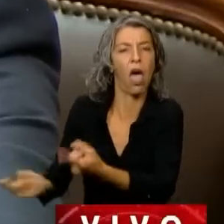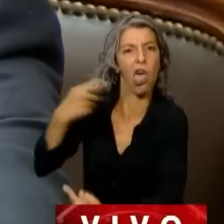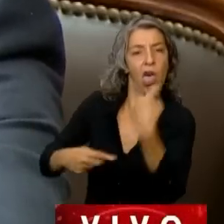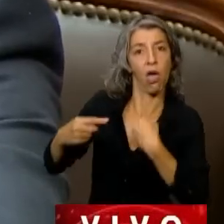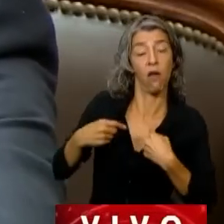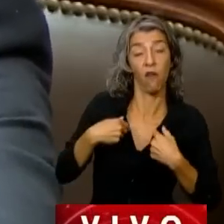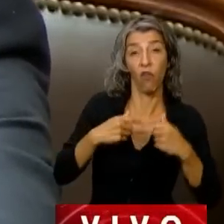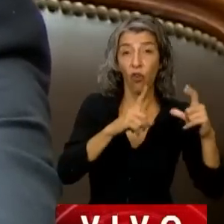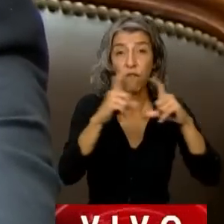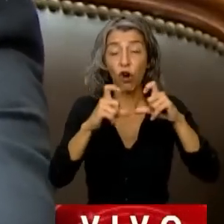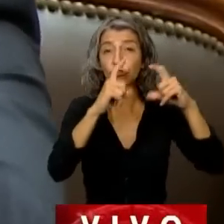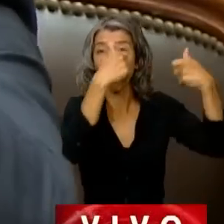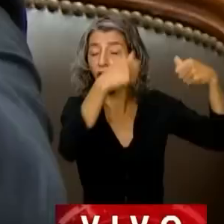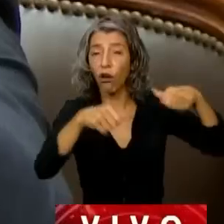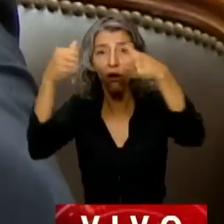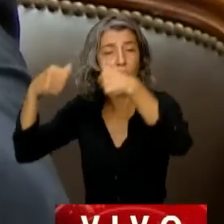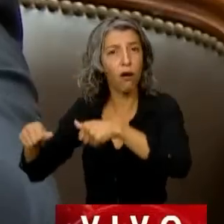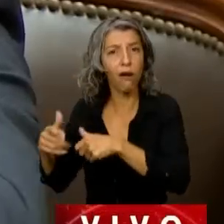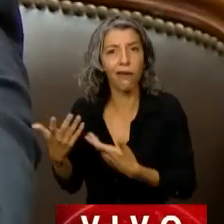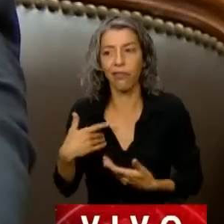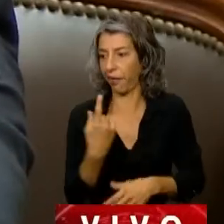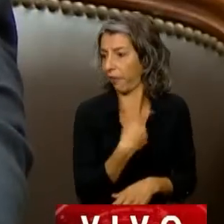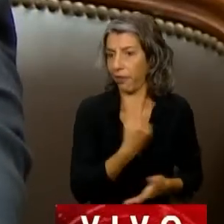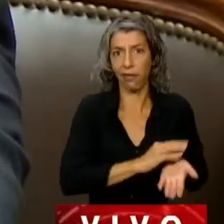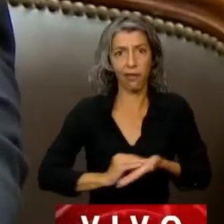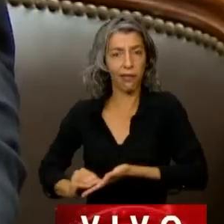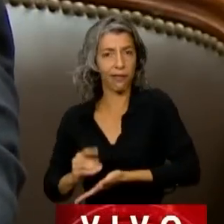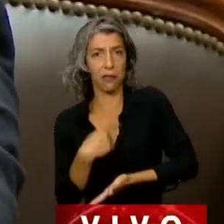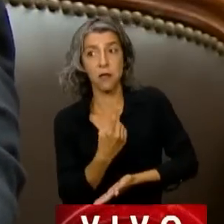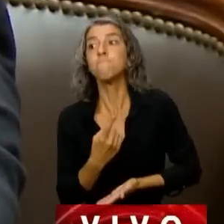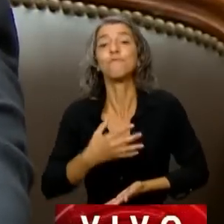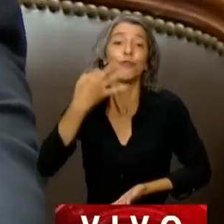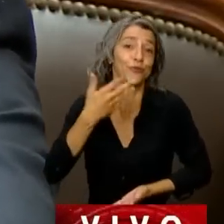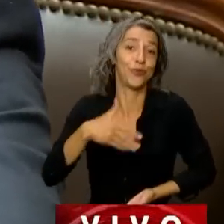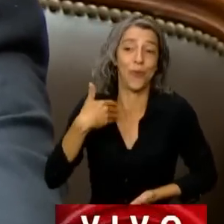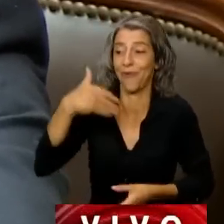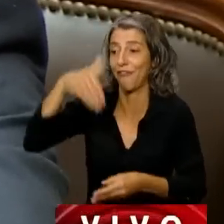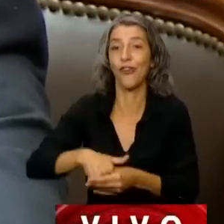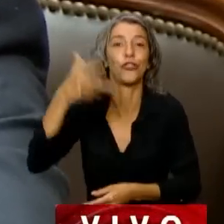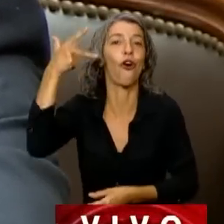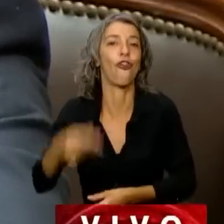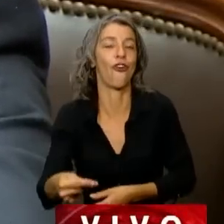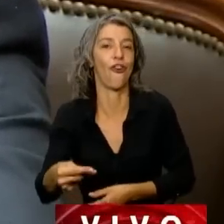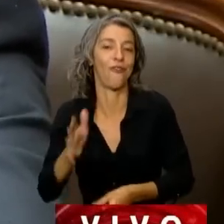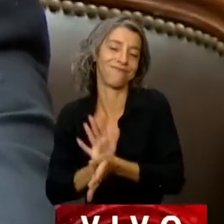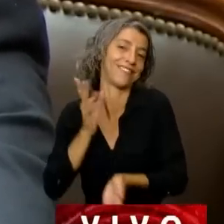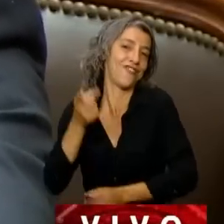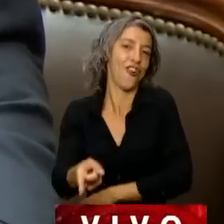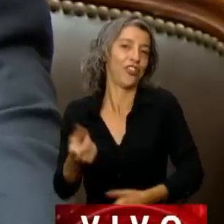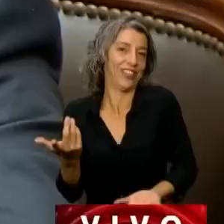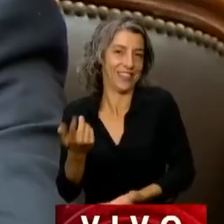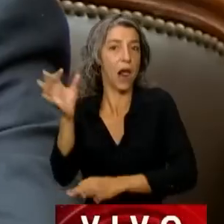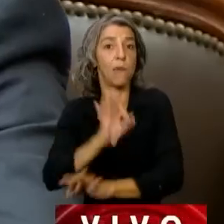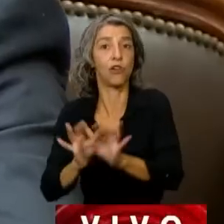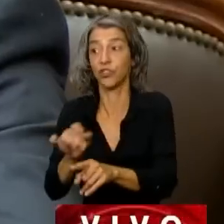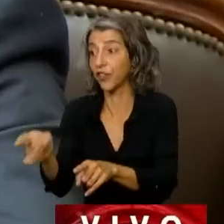los legisladores que presuntamente iban a votar en contra de un proyecto particular? Dice,